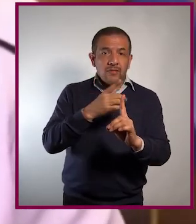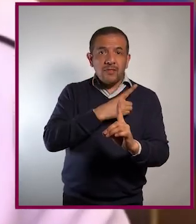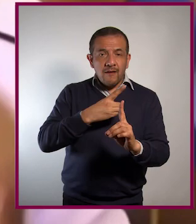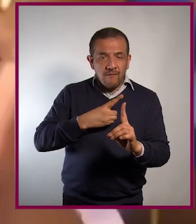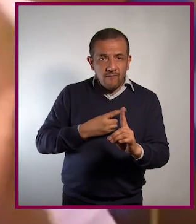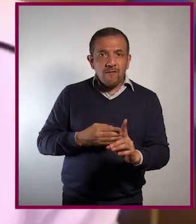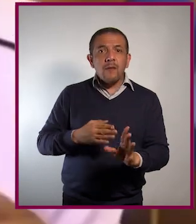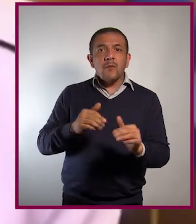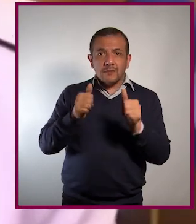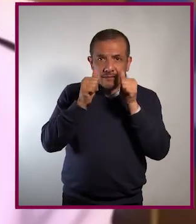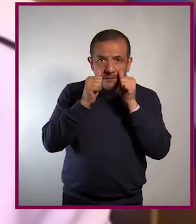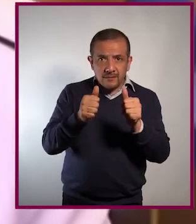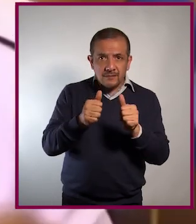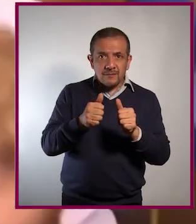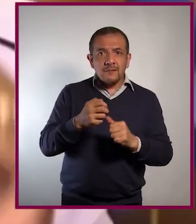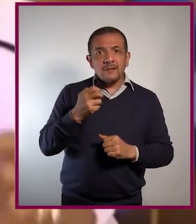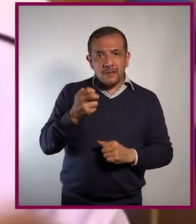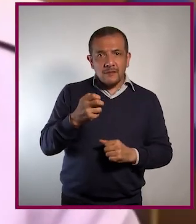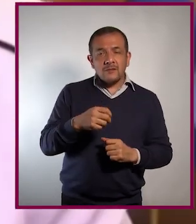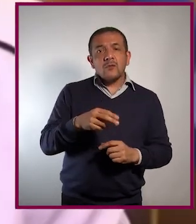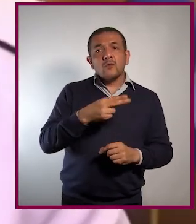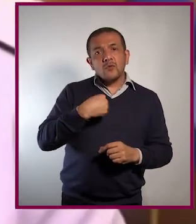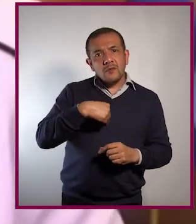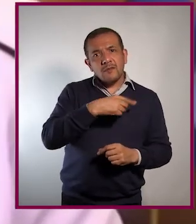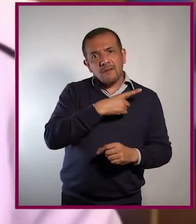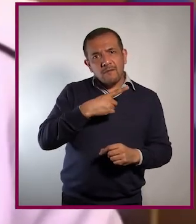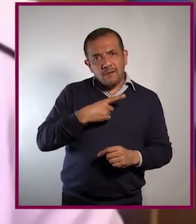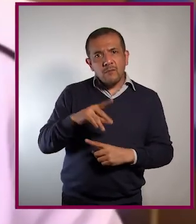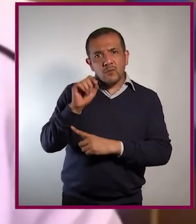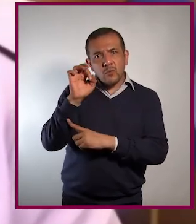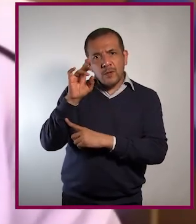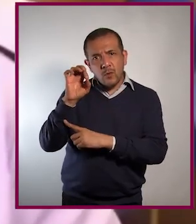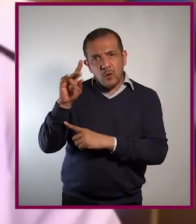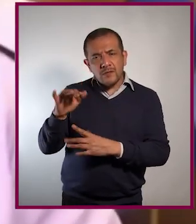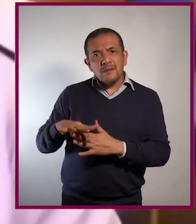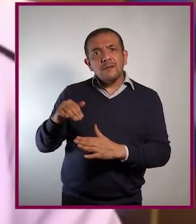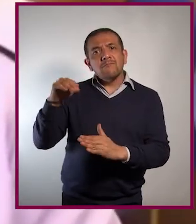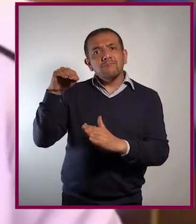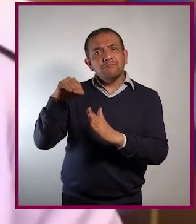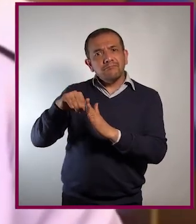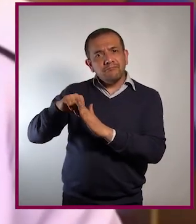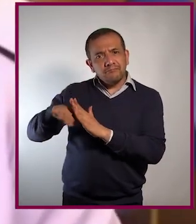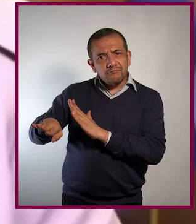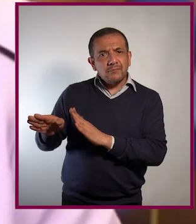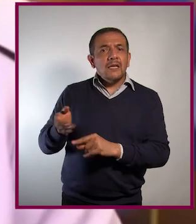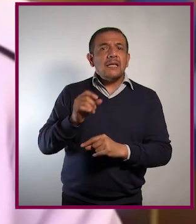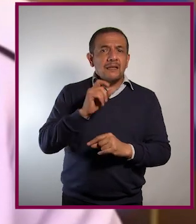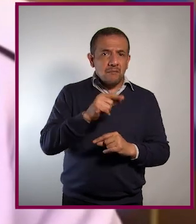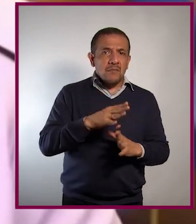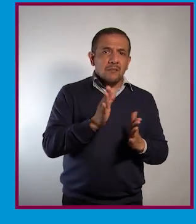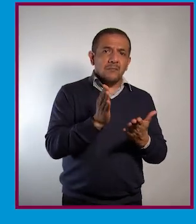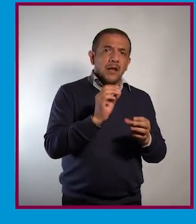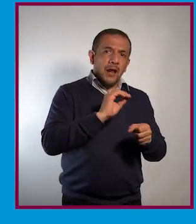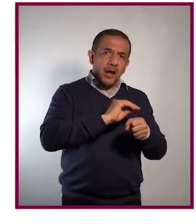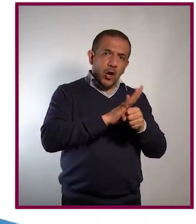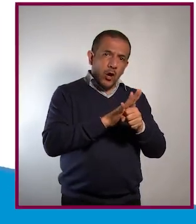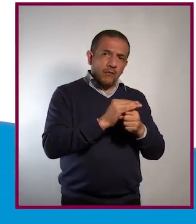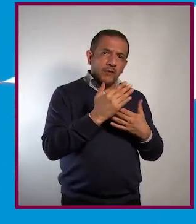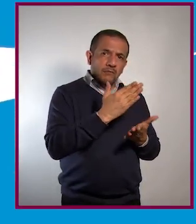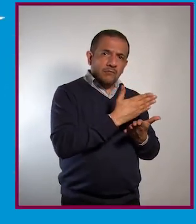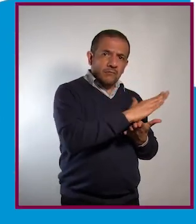de atención. Es así como terminamos con la tuberculosis y como vamos a derrotar a la COVID-19.